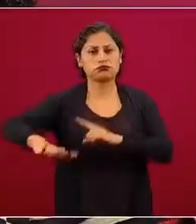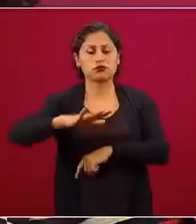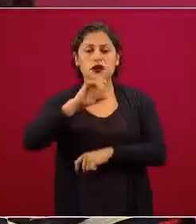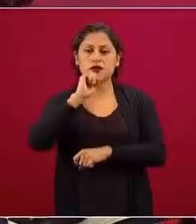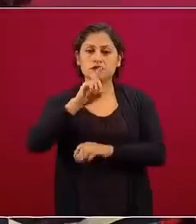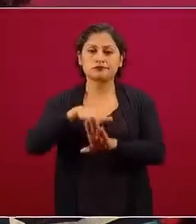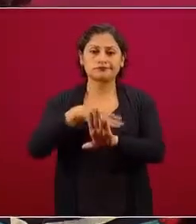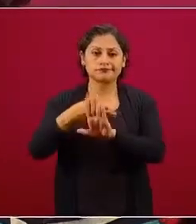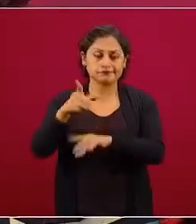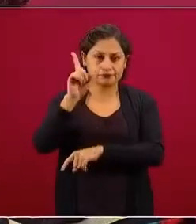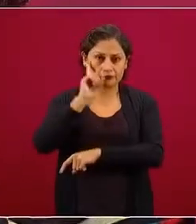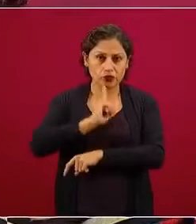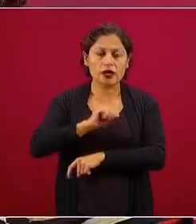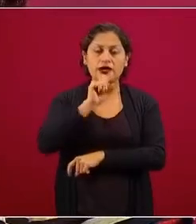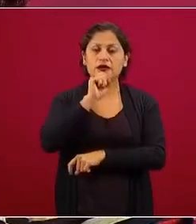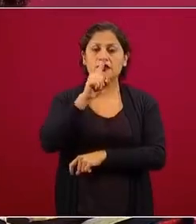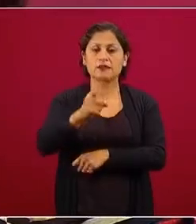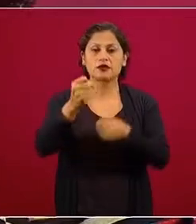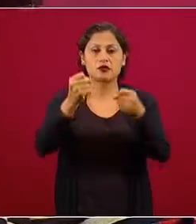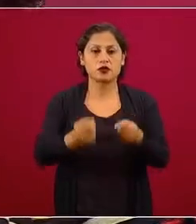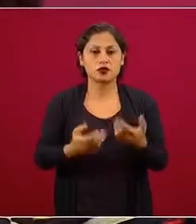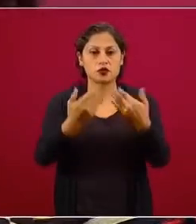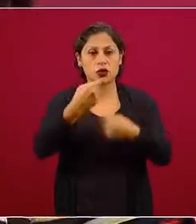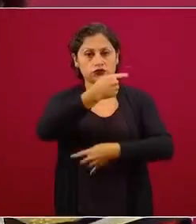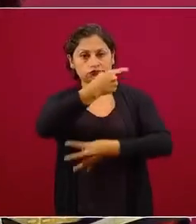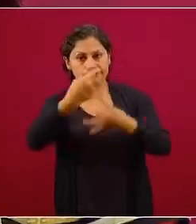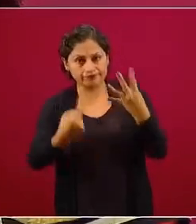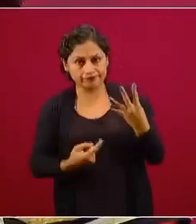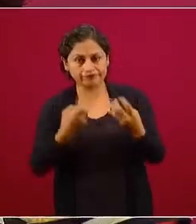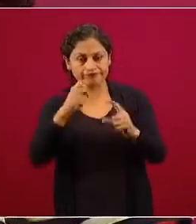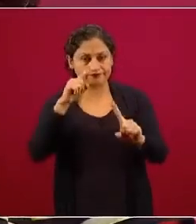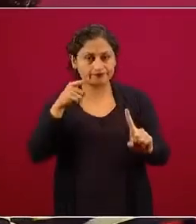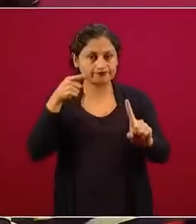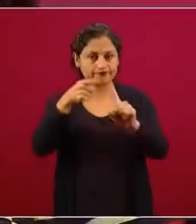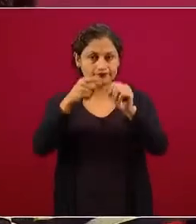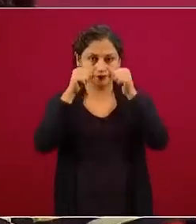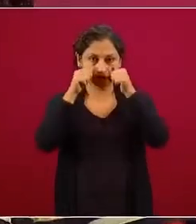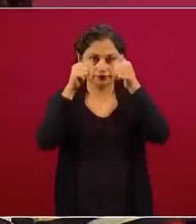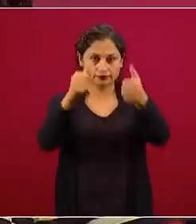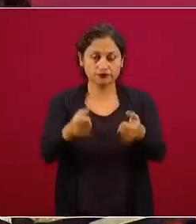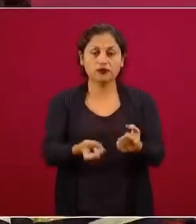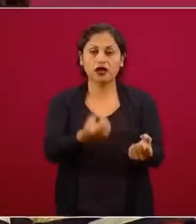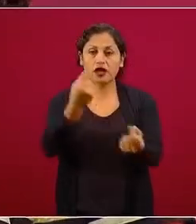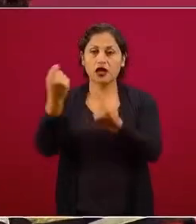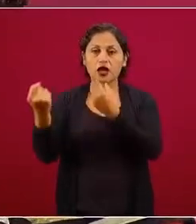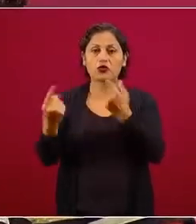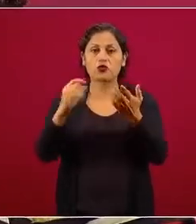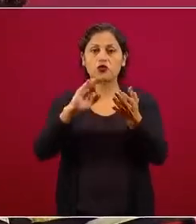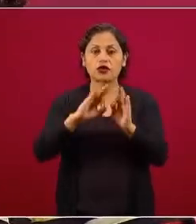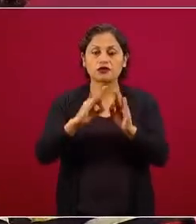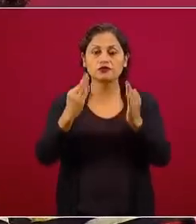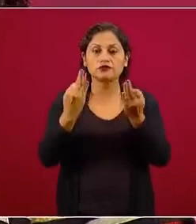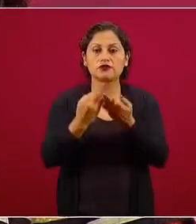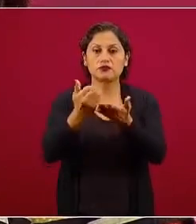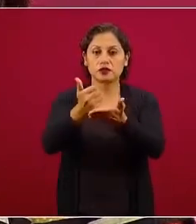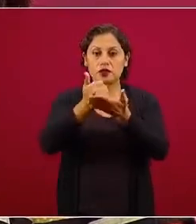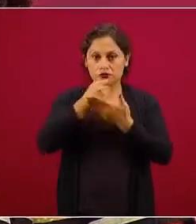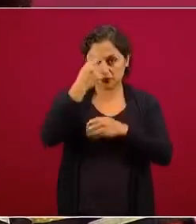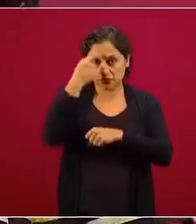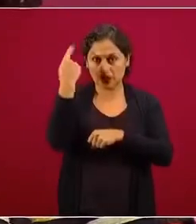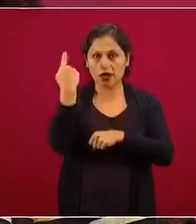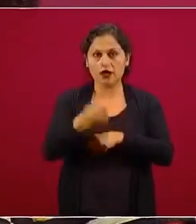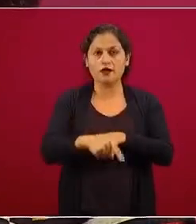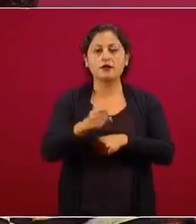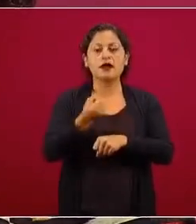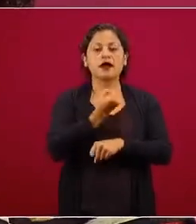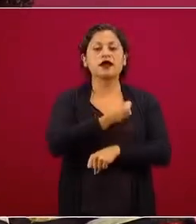inseguridad. Algunas de las estrategias de mitigación nos han dado un respiro para no colapsar los sistemas de salud y poner